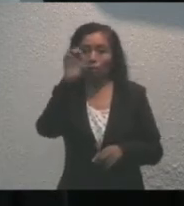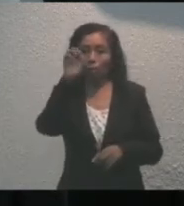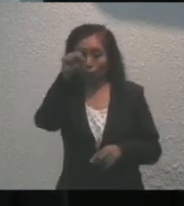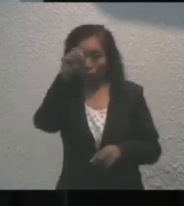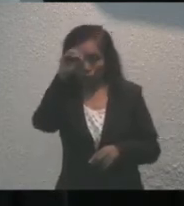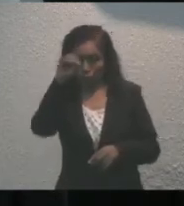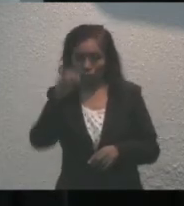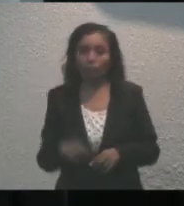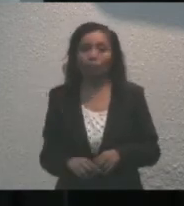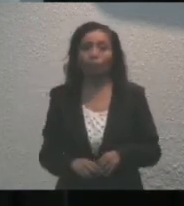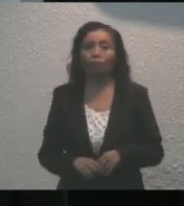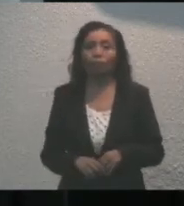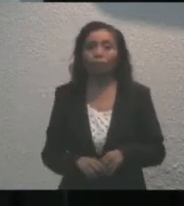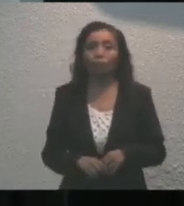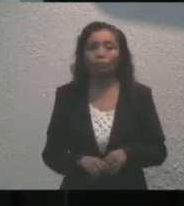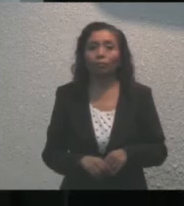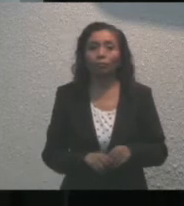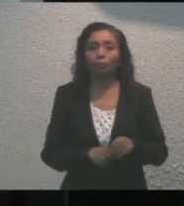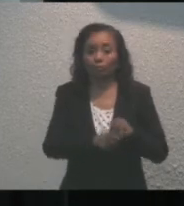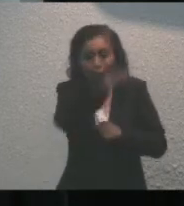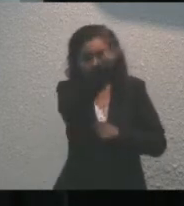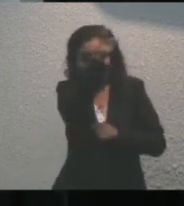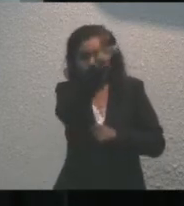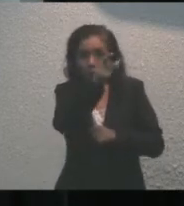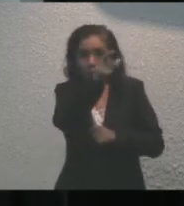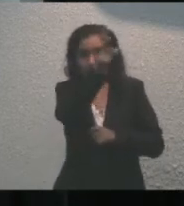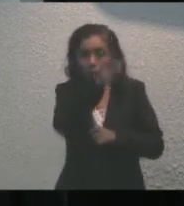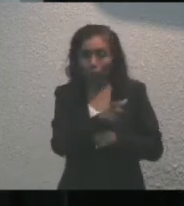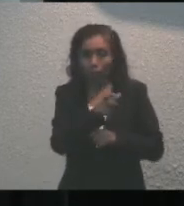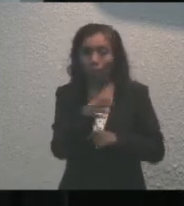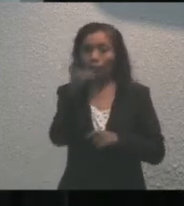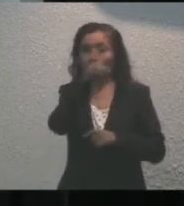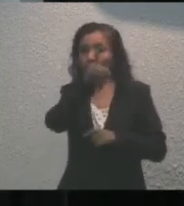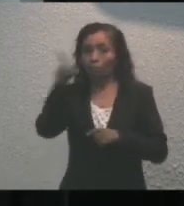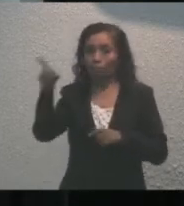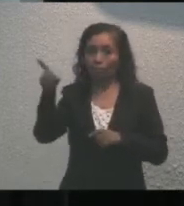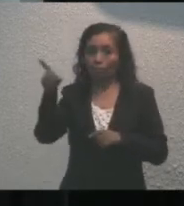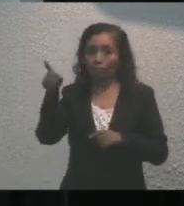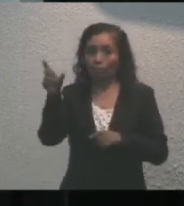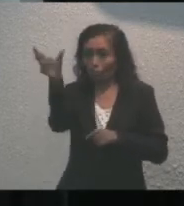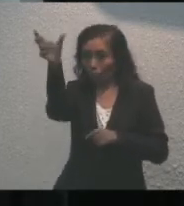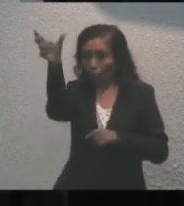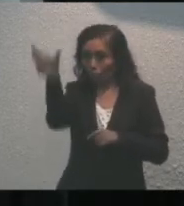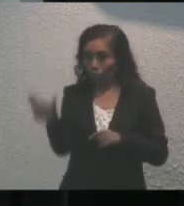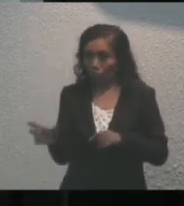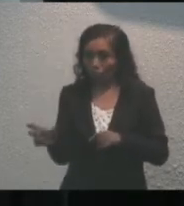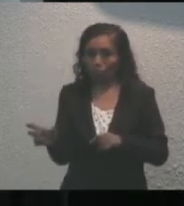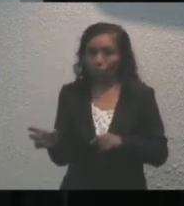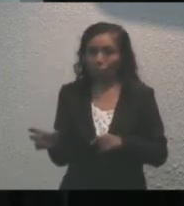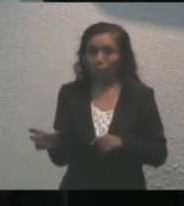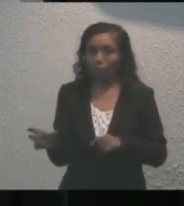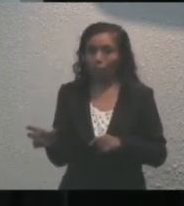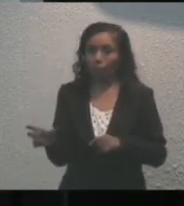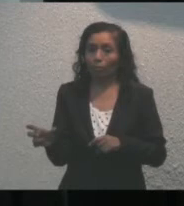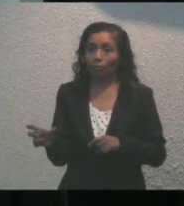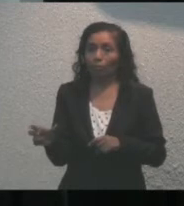deberá colocarse en la columna ubicada del lado derecho del presidium de la